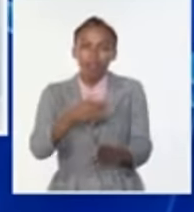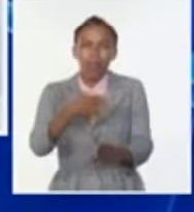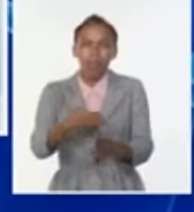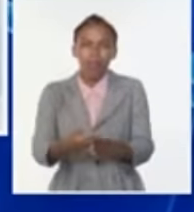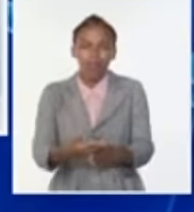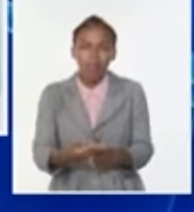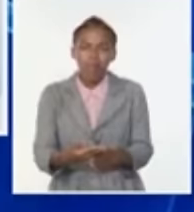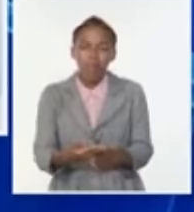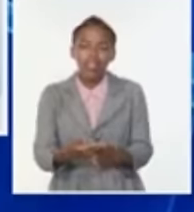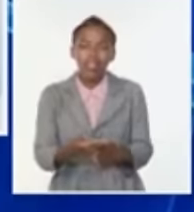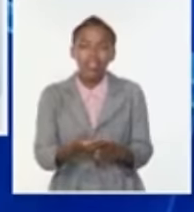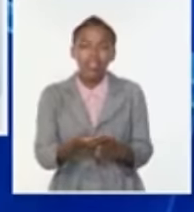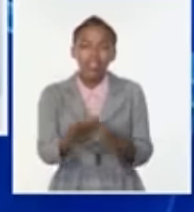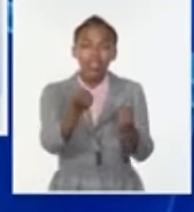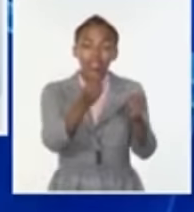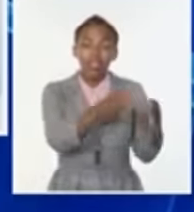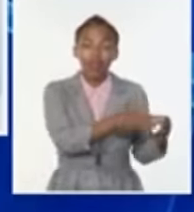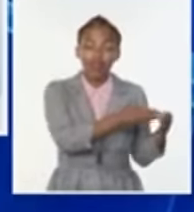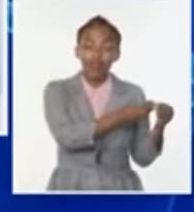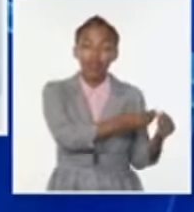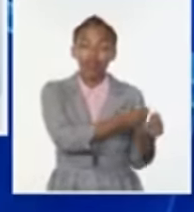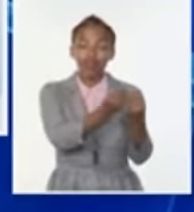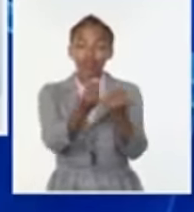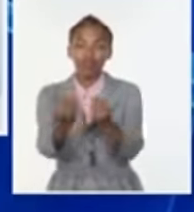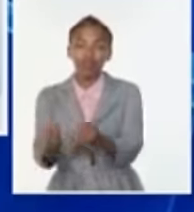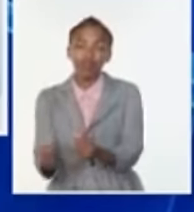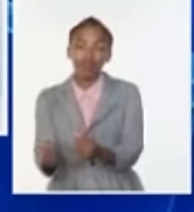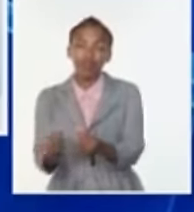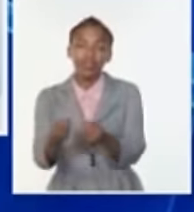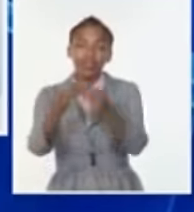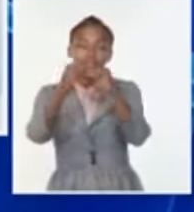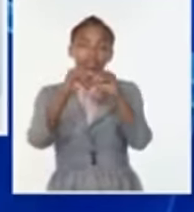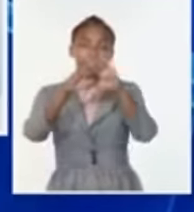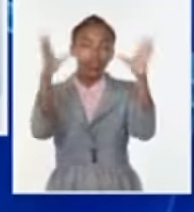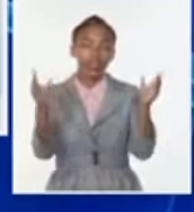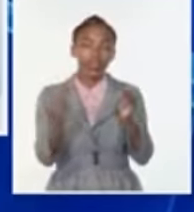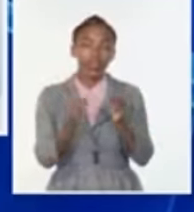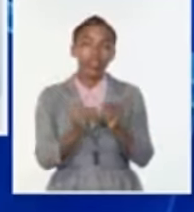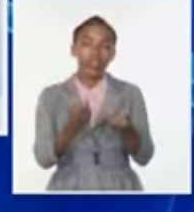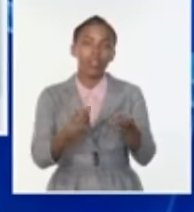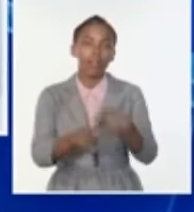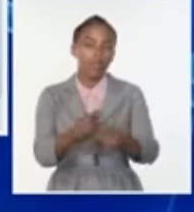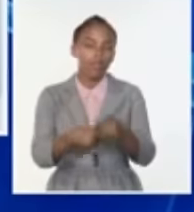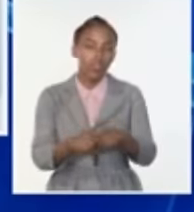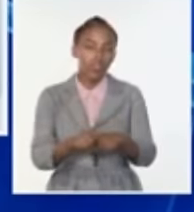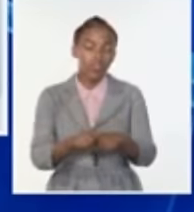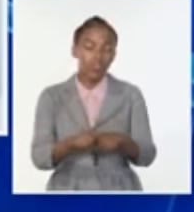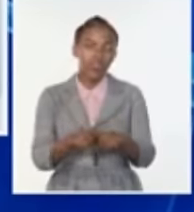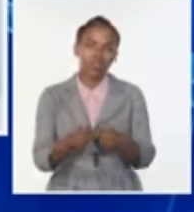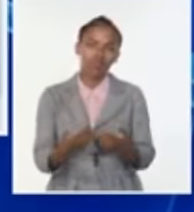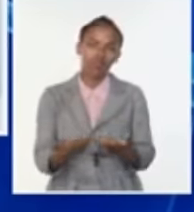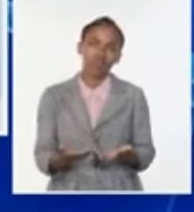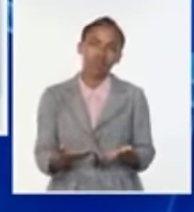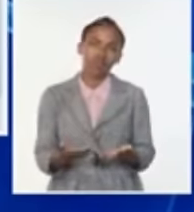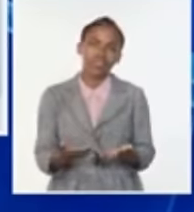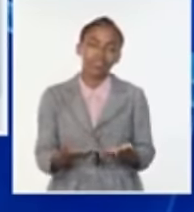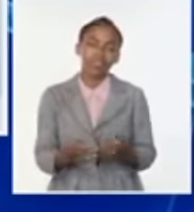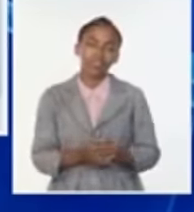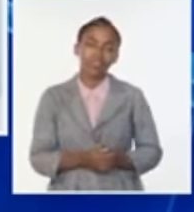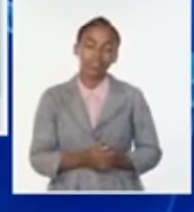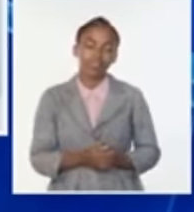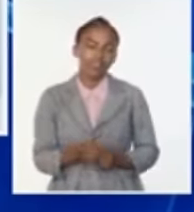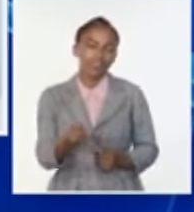la mercancía el costo total de la inversión y todos los gastos de la inversión. Claro que tiene que estar en pérdida, pero es mentira.